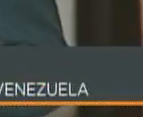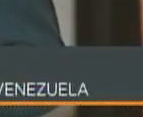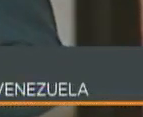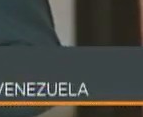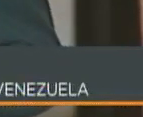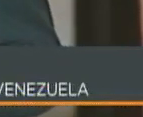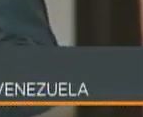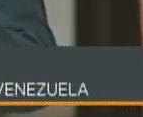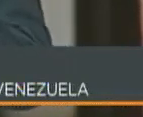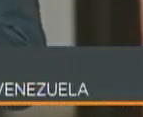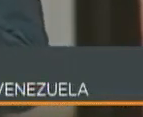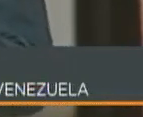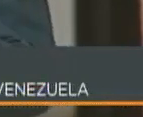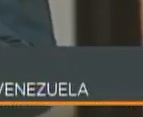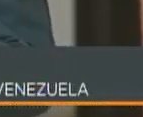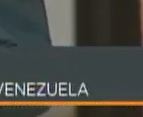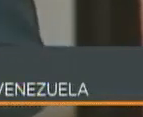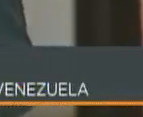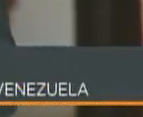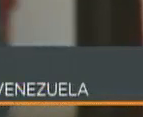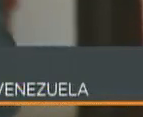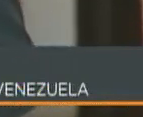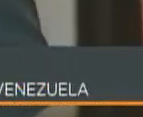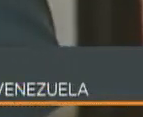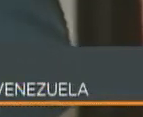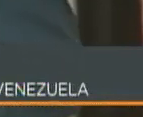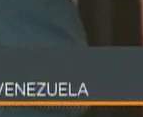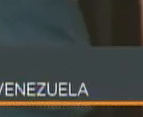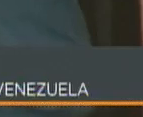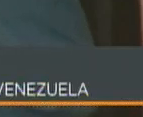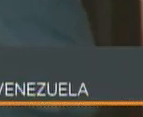He tenido la satisfacción de recibir